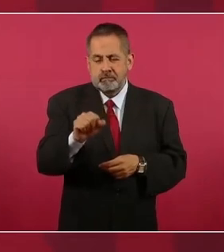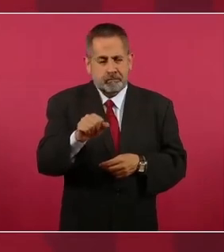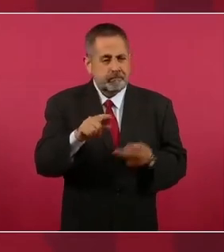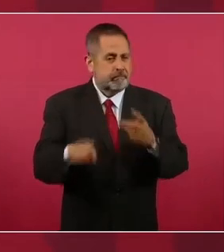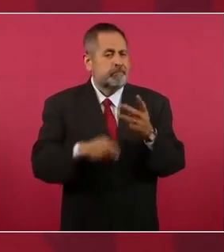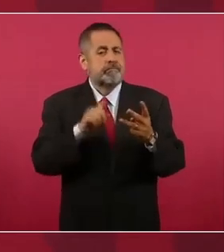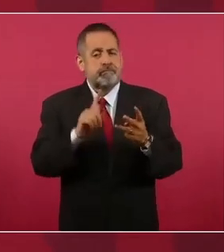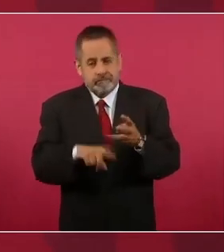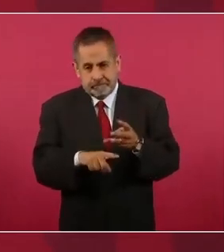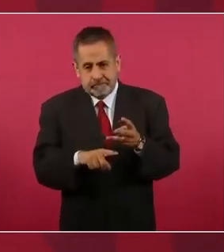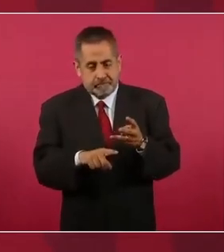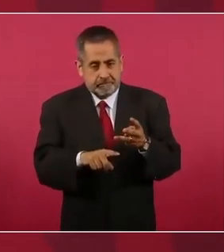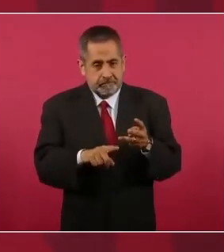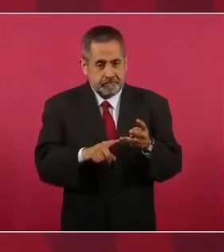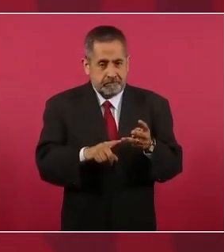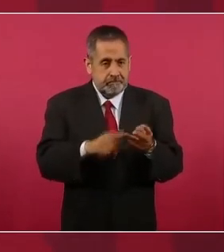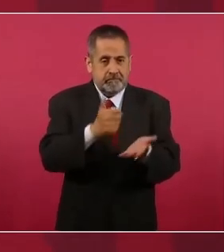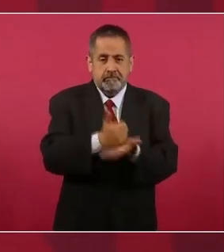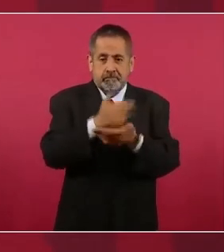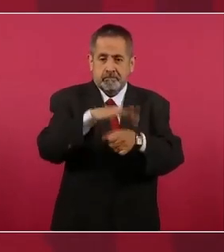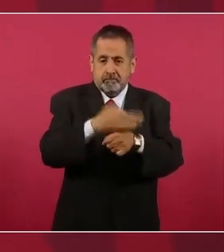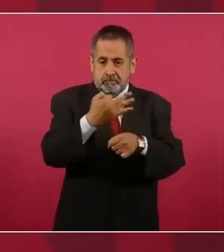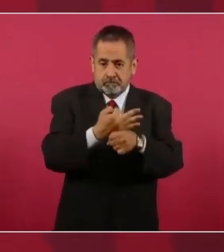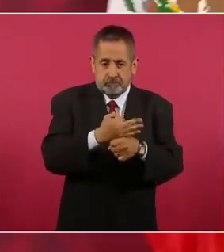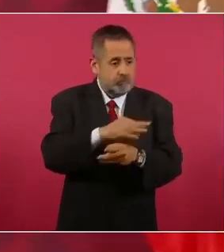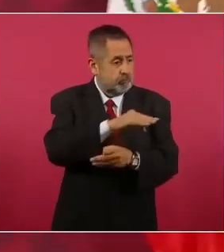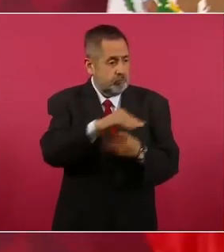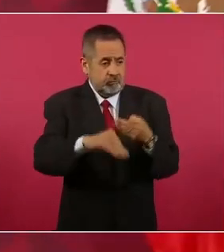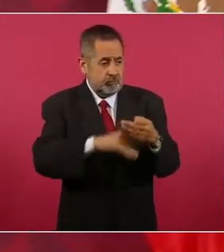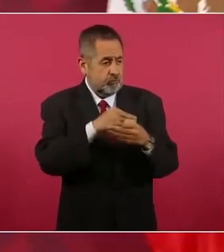Y luego completo el ayuntamiento.